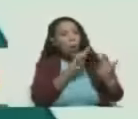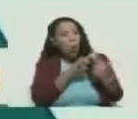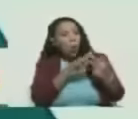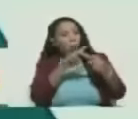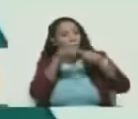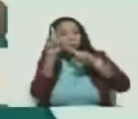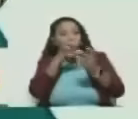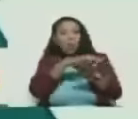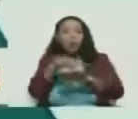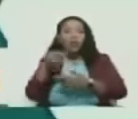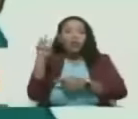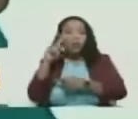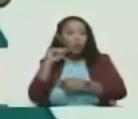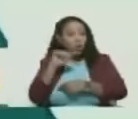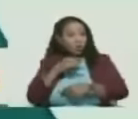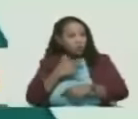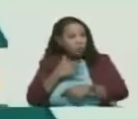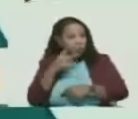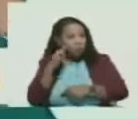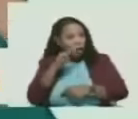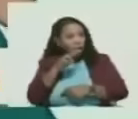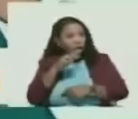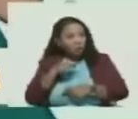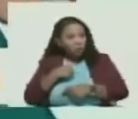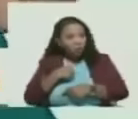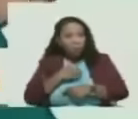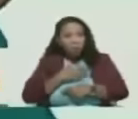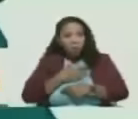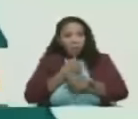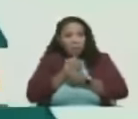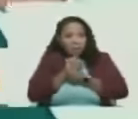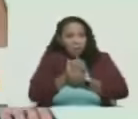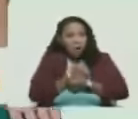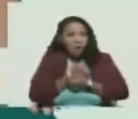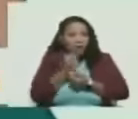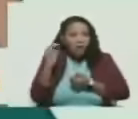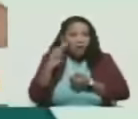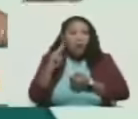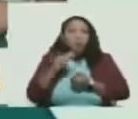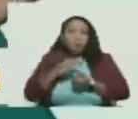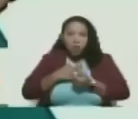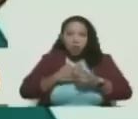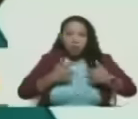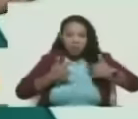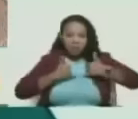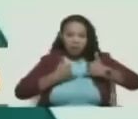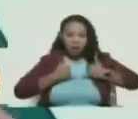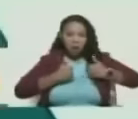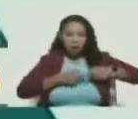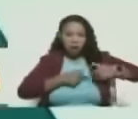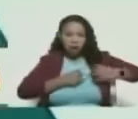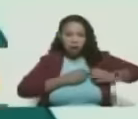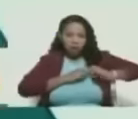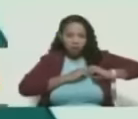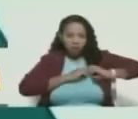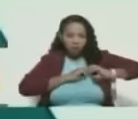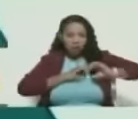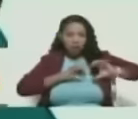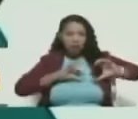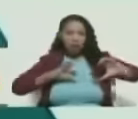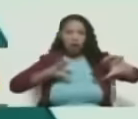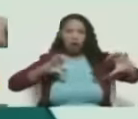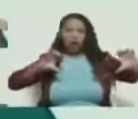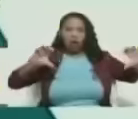estados de Venezuela y siento que la capacidad de amar a Venezuela puede crecer cada día. Entonces me siento enamorada porque creo